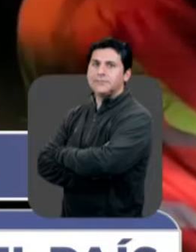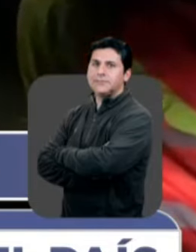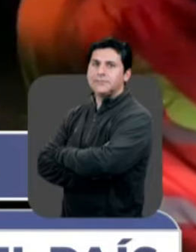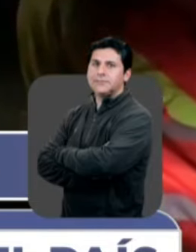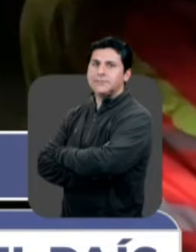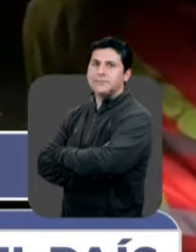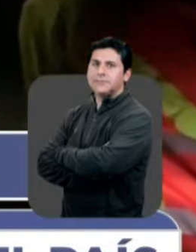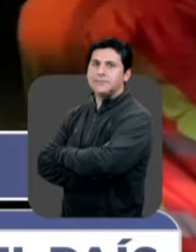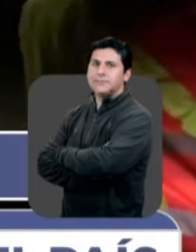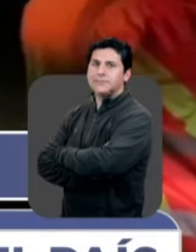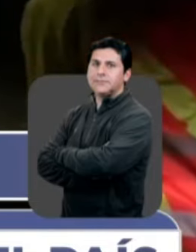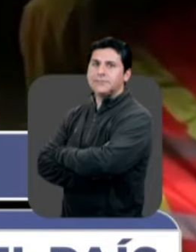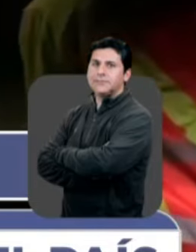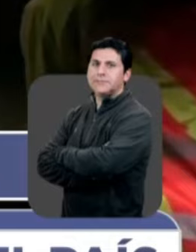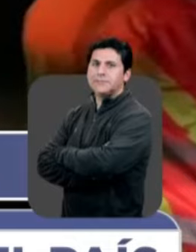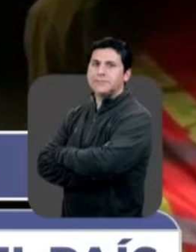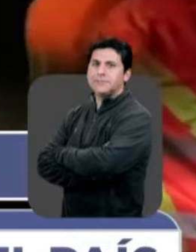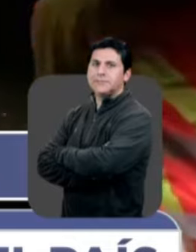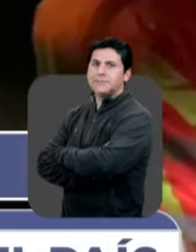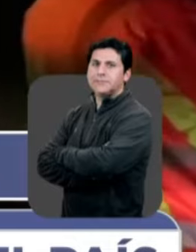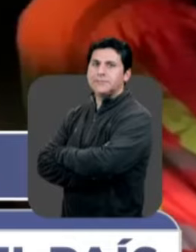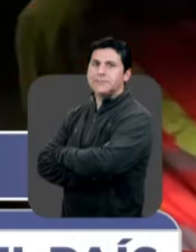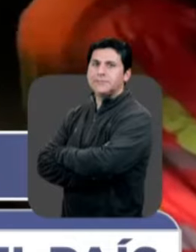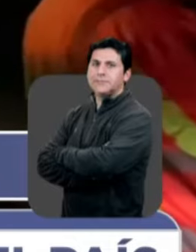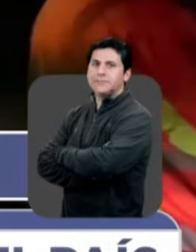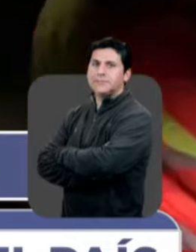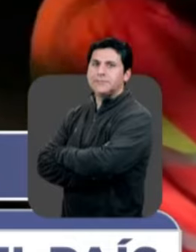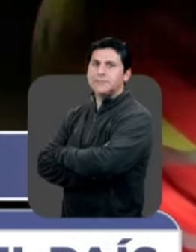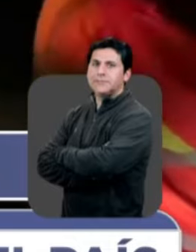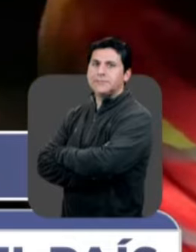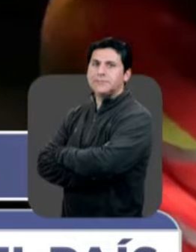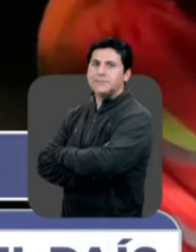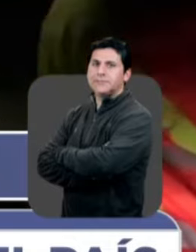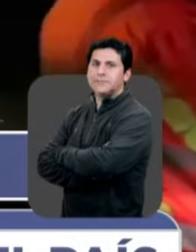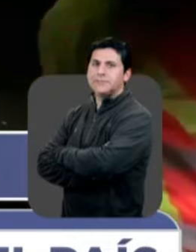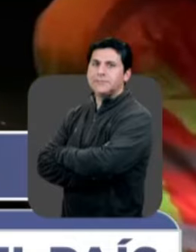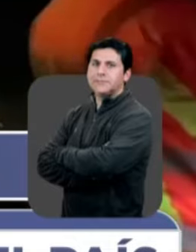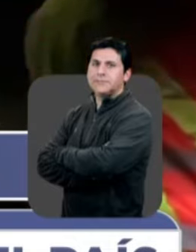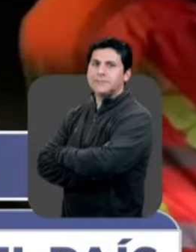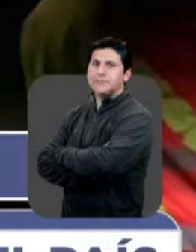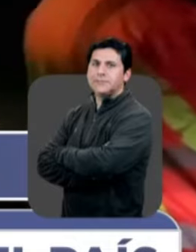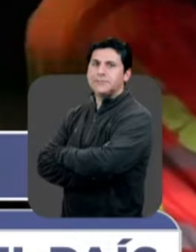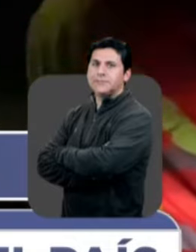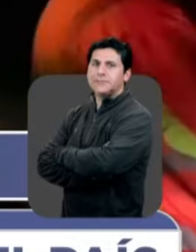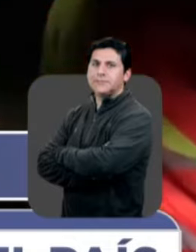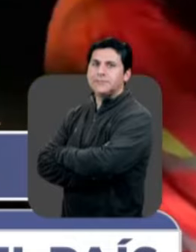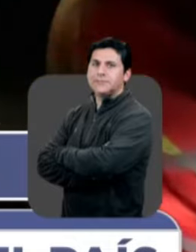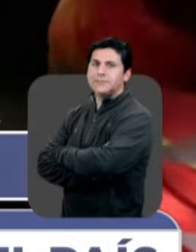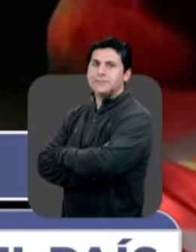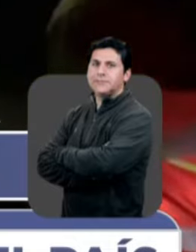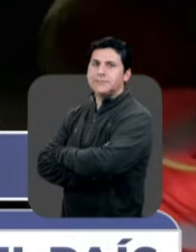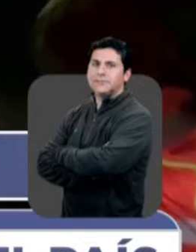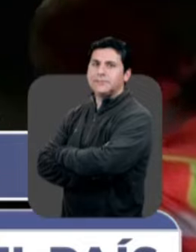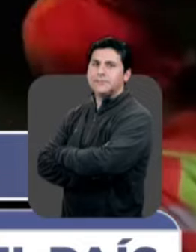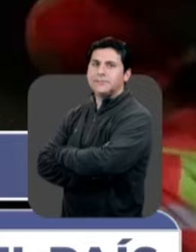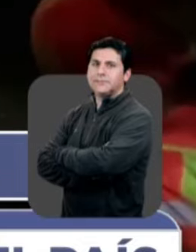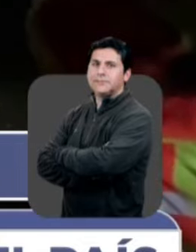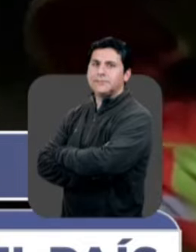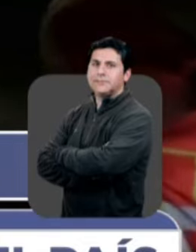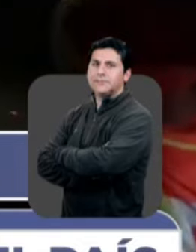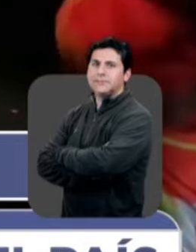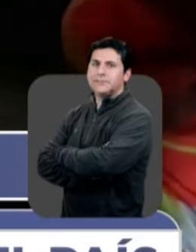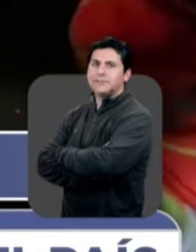recorridos por esta zona más bien rural del sector de Lampa, y al interior de un sitio heriazo se habrían encontrado